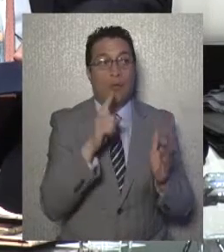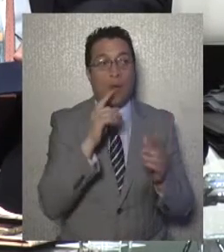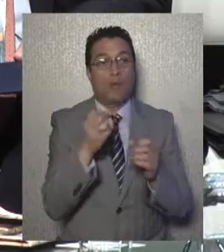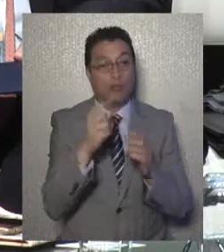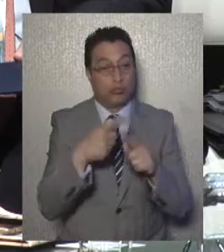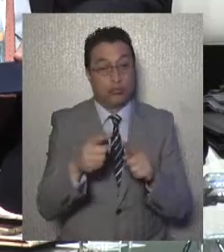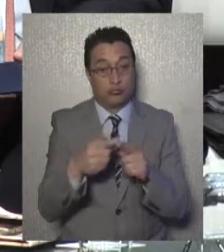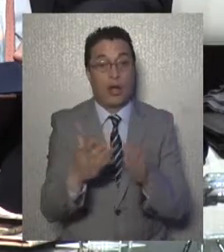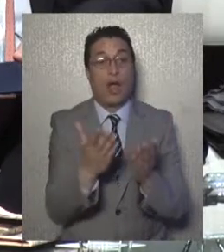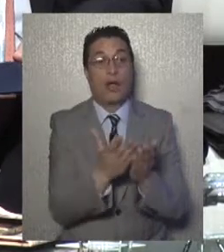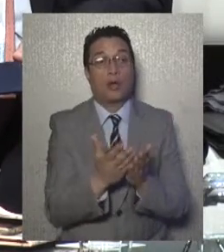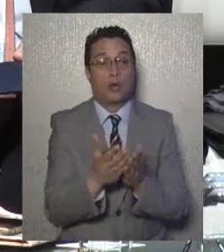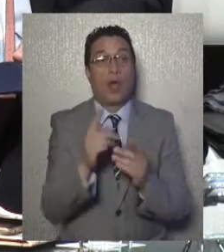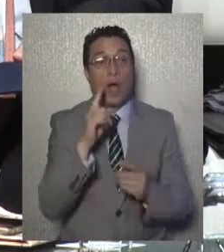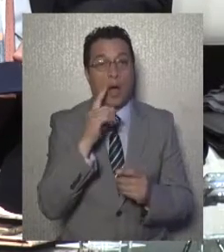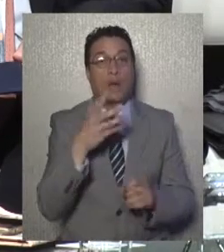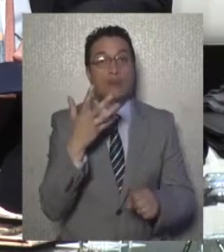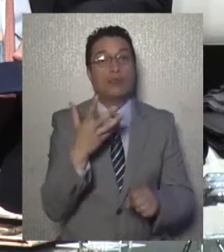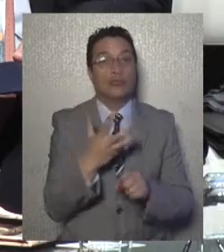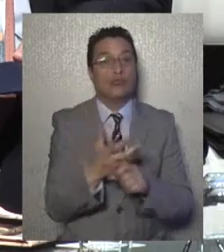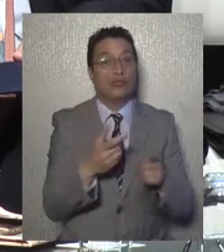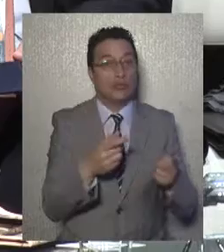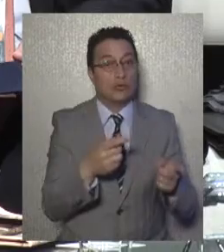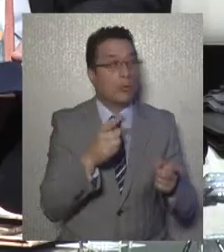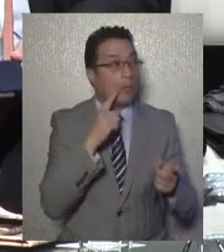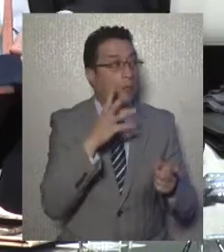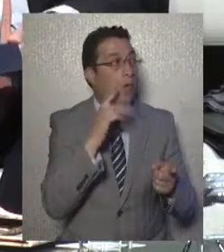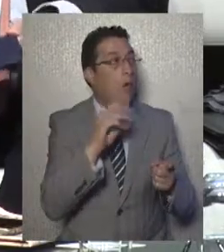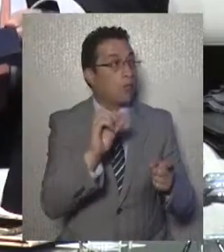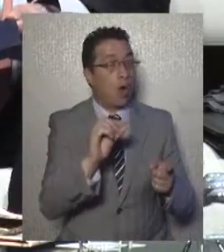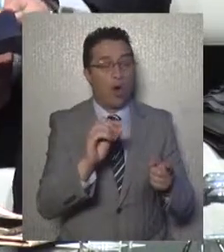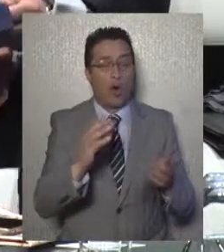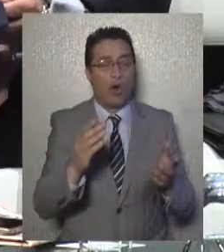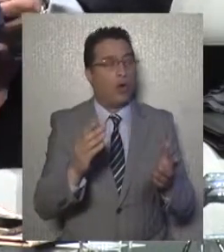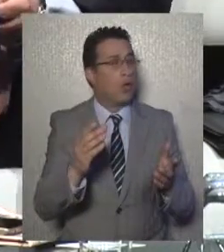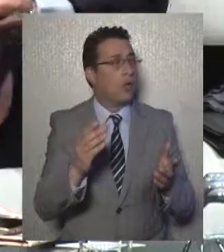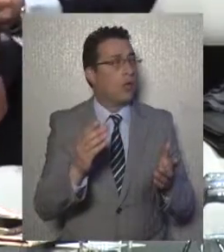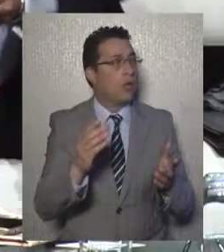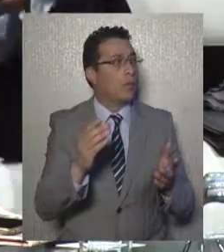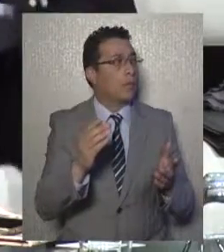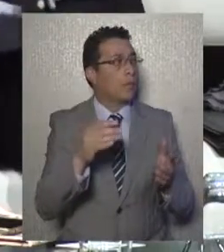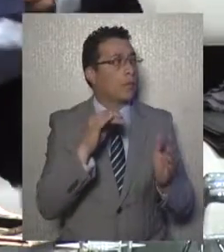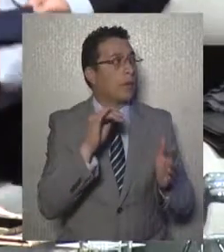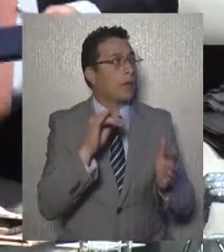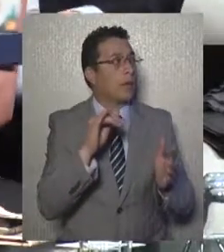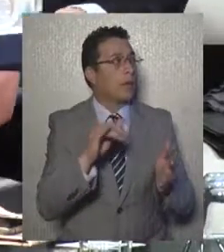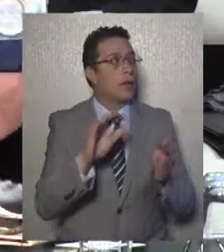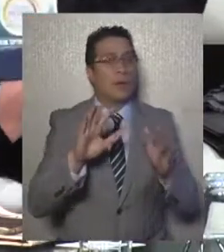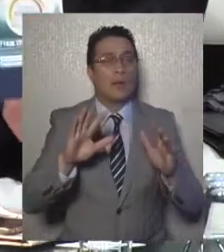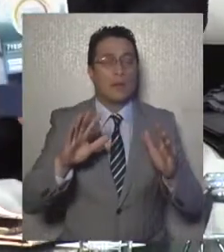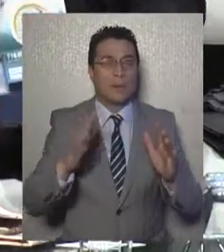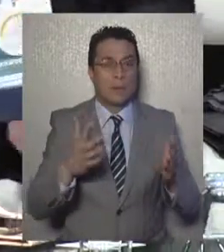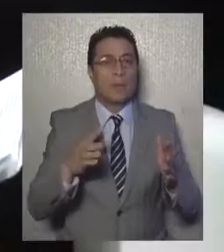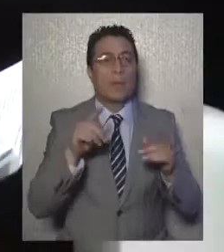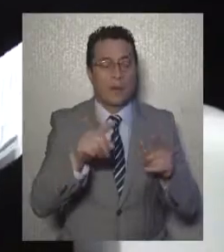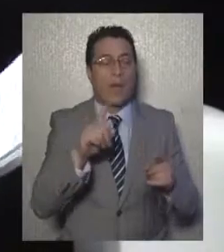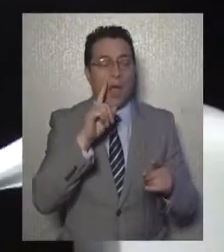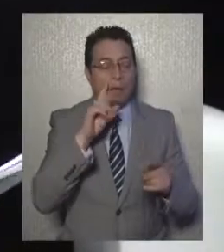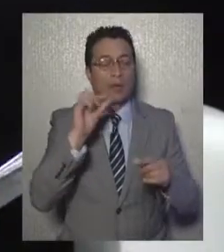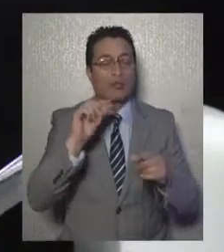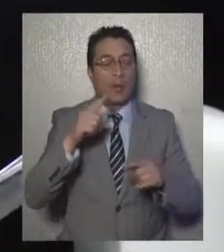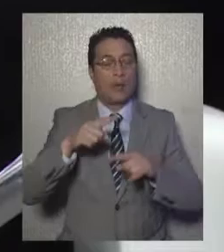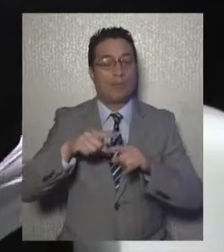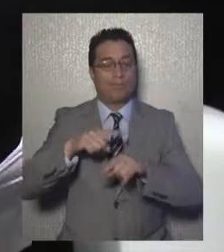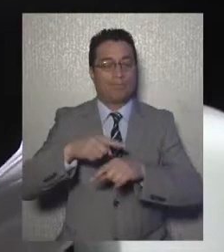estudios, revela que tenemos un tremendo problema ahí, que hemos avanzado poco y que quizás en algunas dimensiones hasta estamos